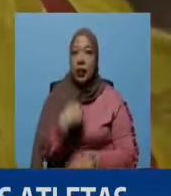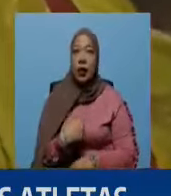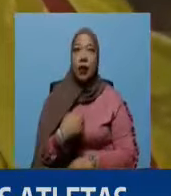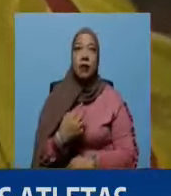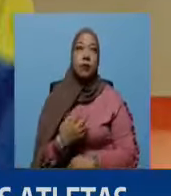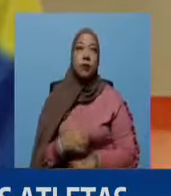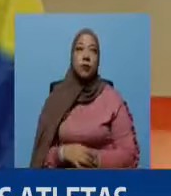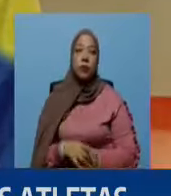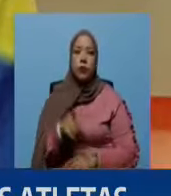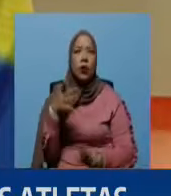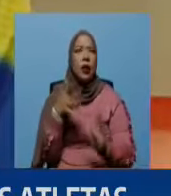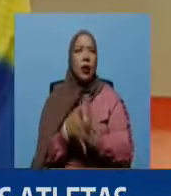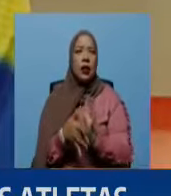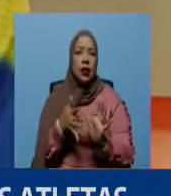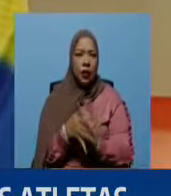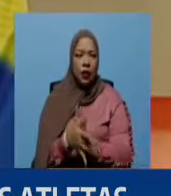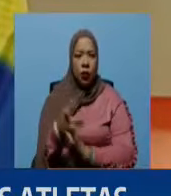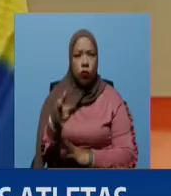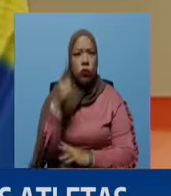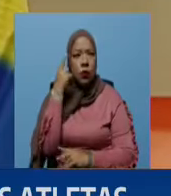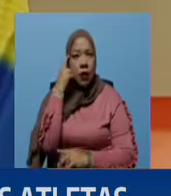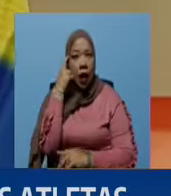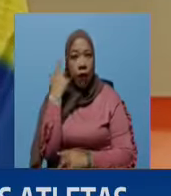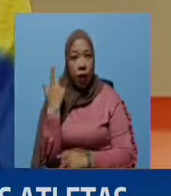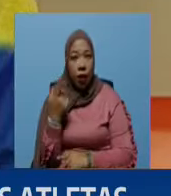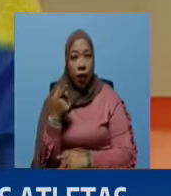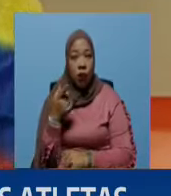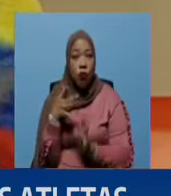récord, ¿tú sabes qué es eso?